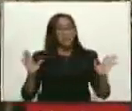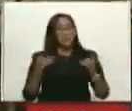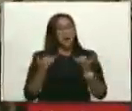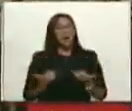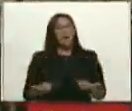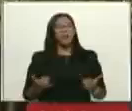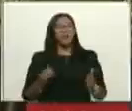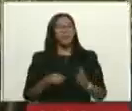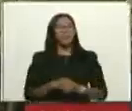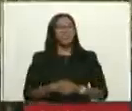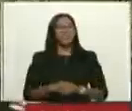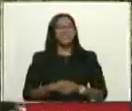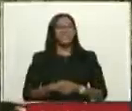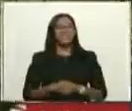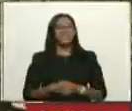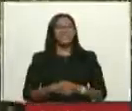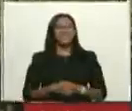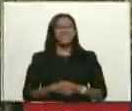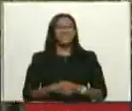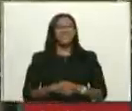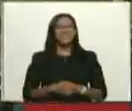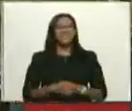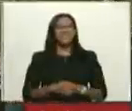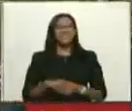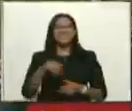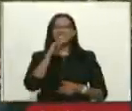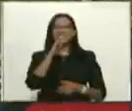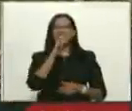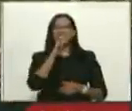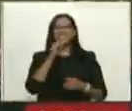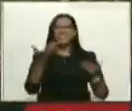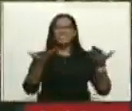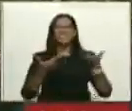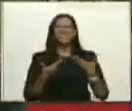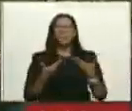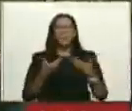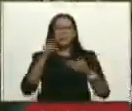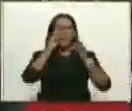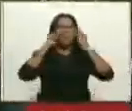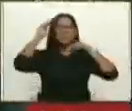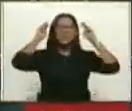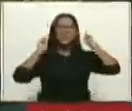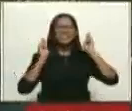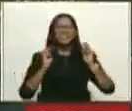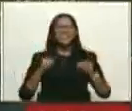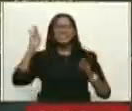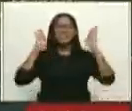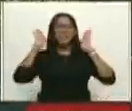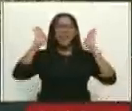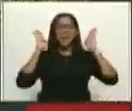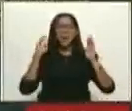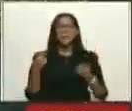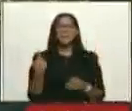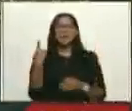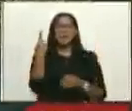¿Ah? ¿Qué noticias nos trae? Mira, María Corina Machado, esa es mi candidata para la